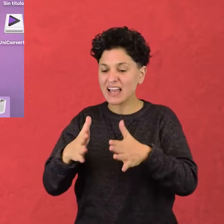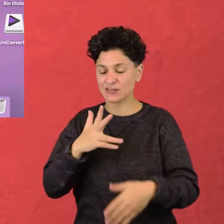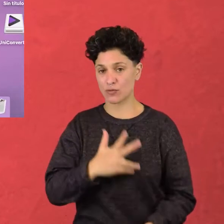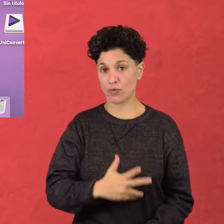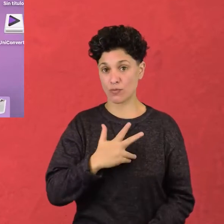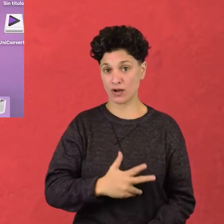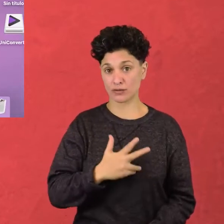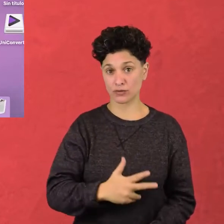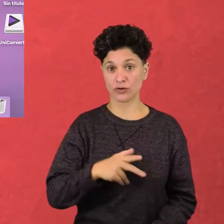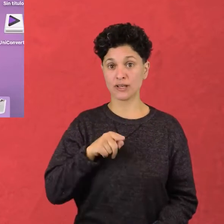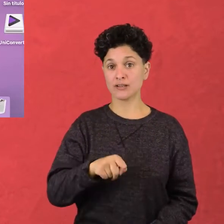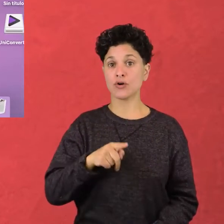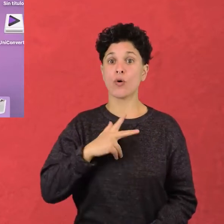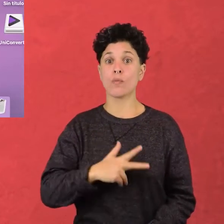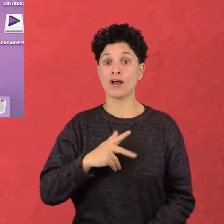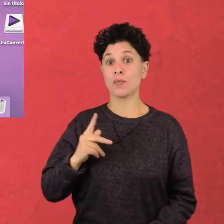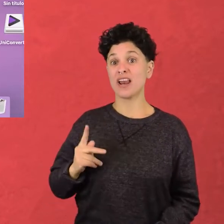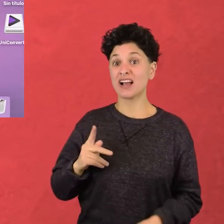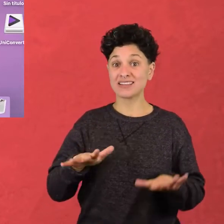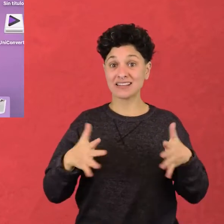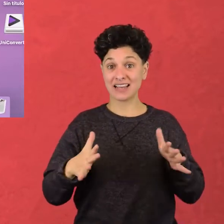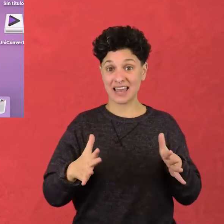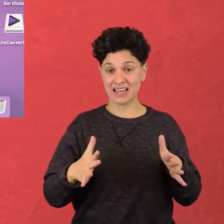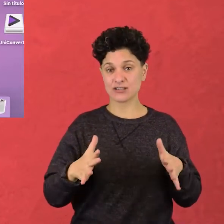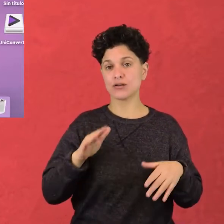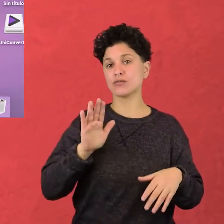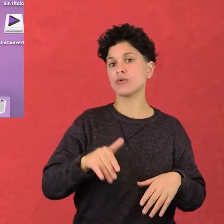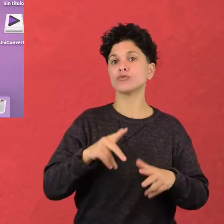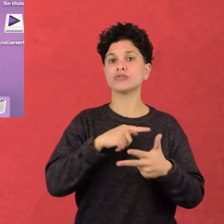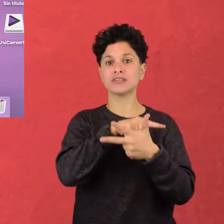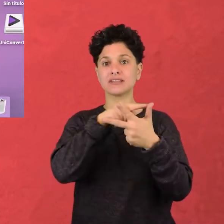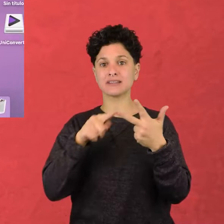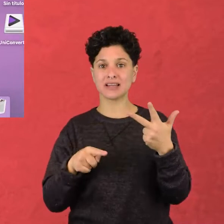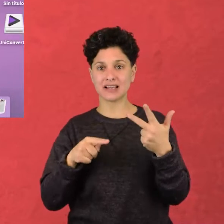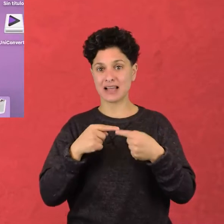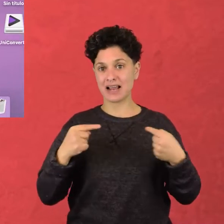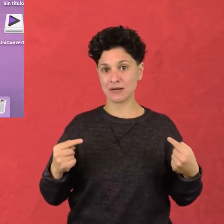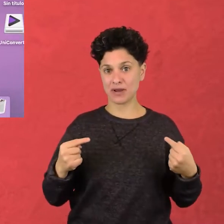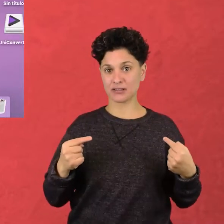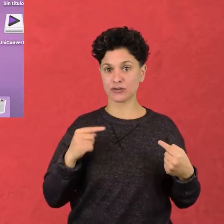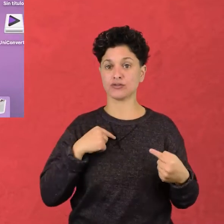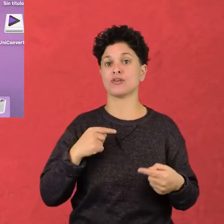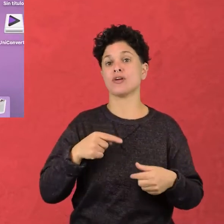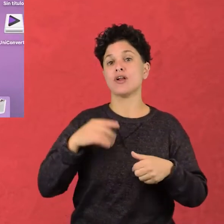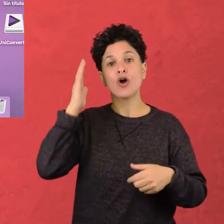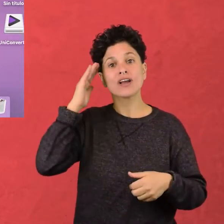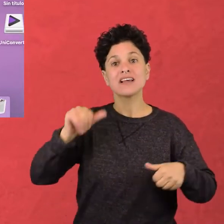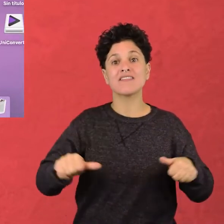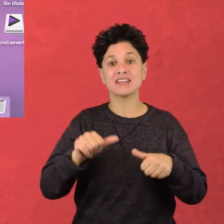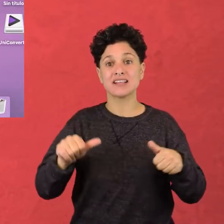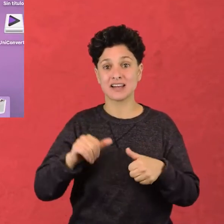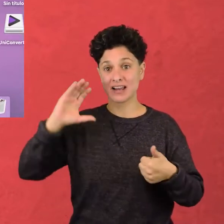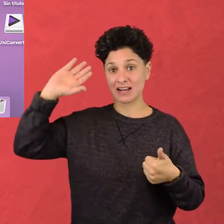humano para Kant es un aglomerado de tres elementos: el talento, el temperamento y el carácter. O